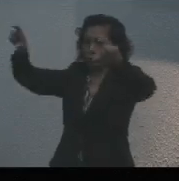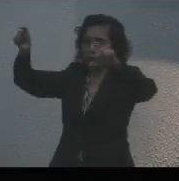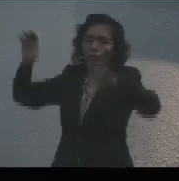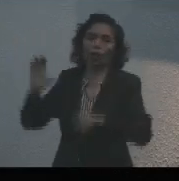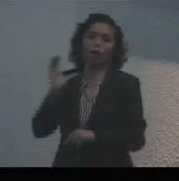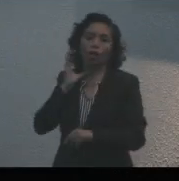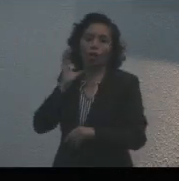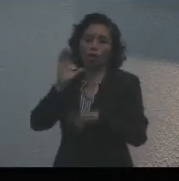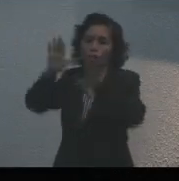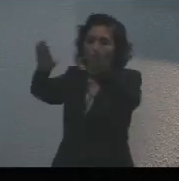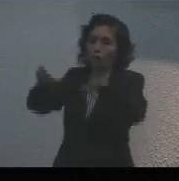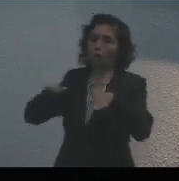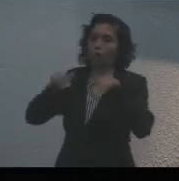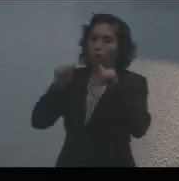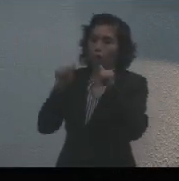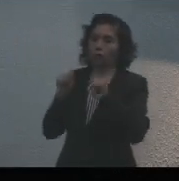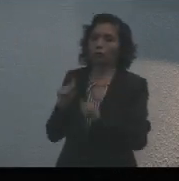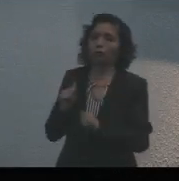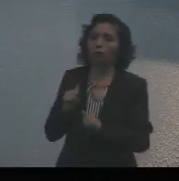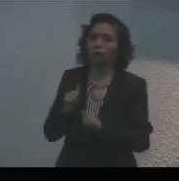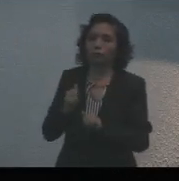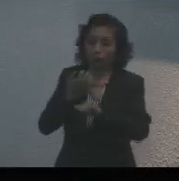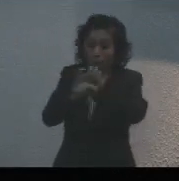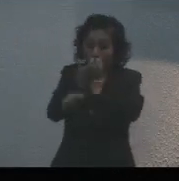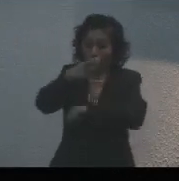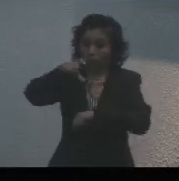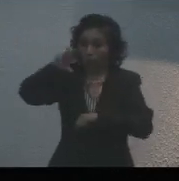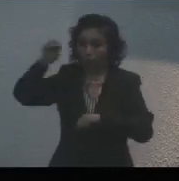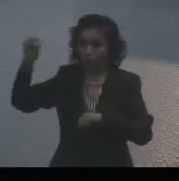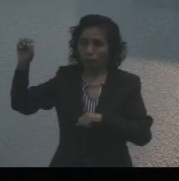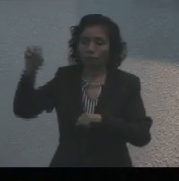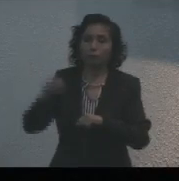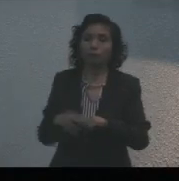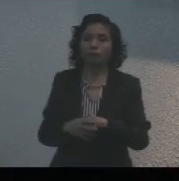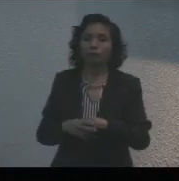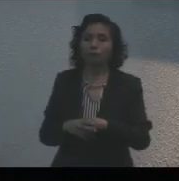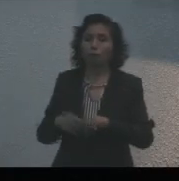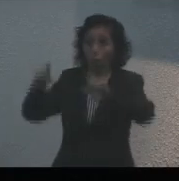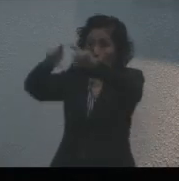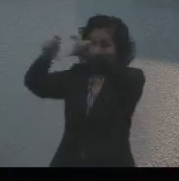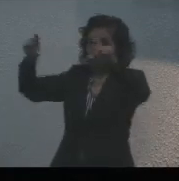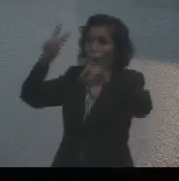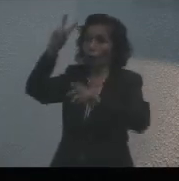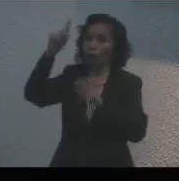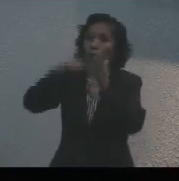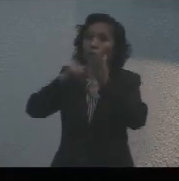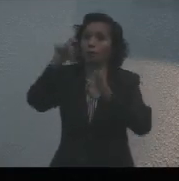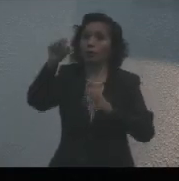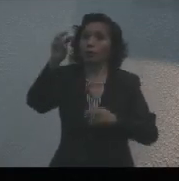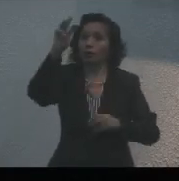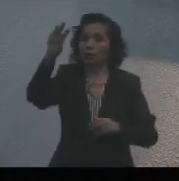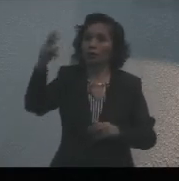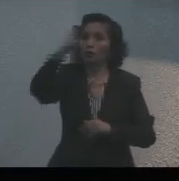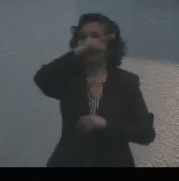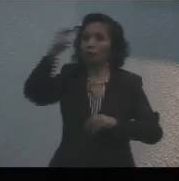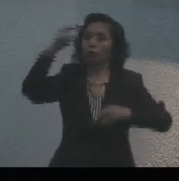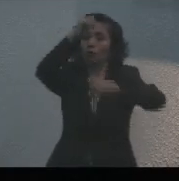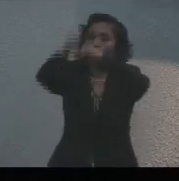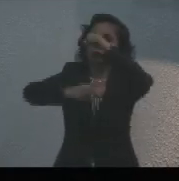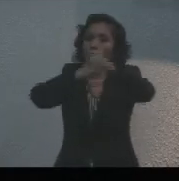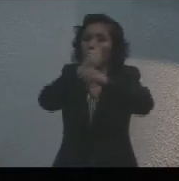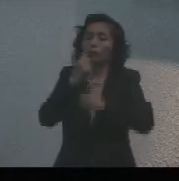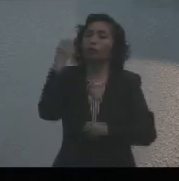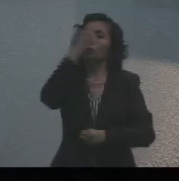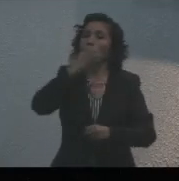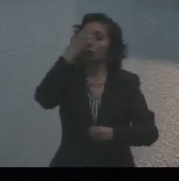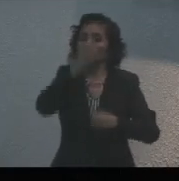oficial del Poder Legislativo del Estado Libre y Soberano de Quintana Roo, de la leyenda 2023, Bicentenario del Heroico Colegio